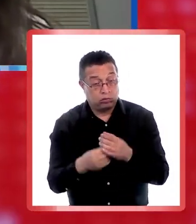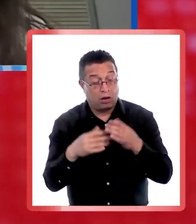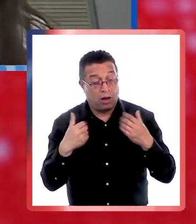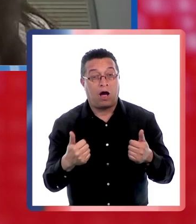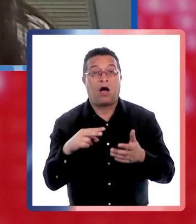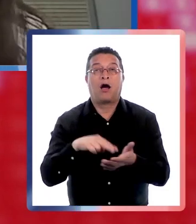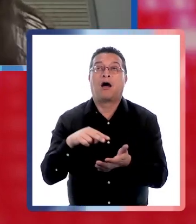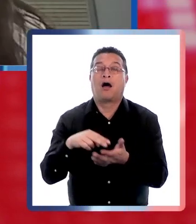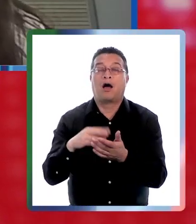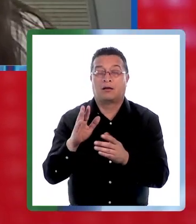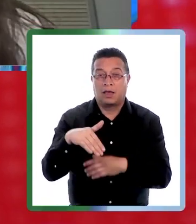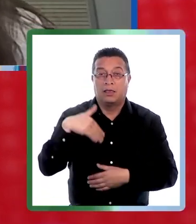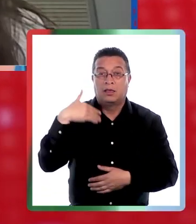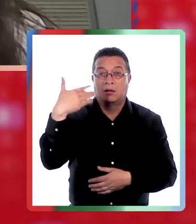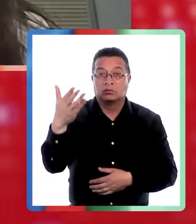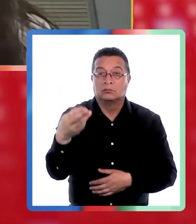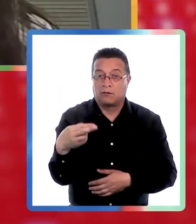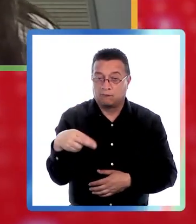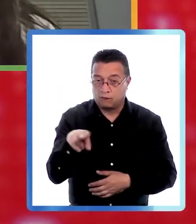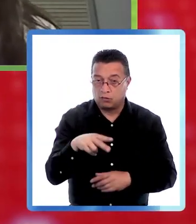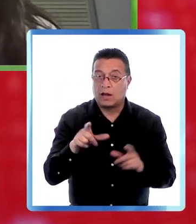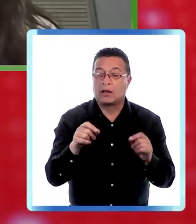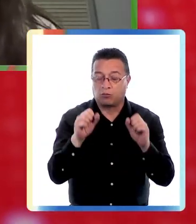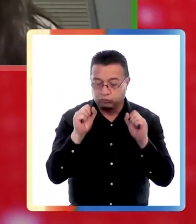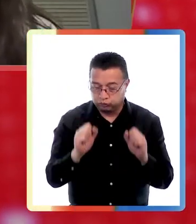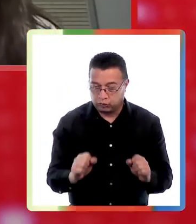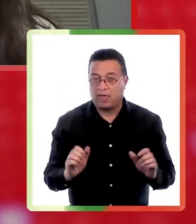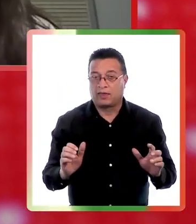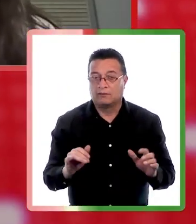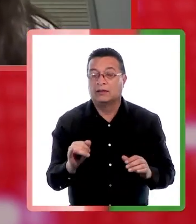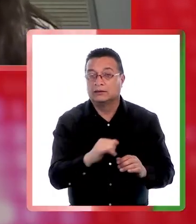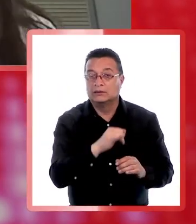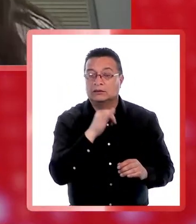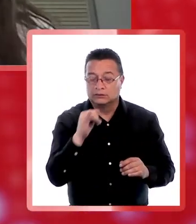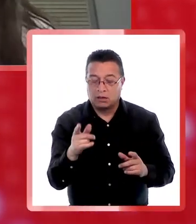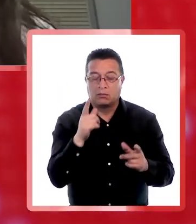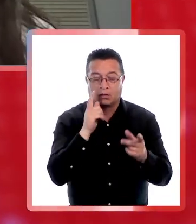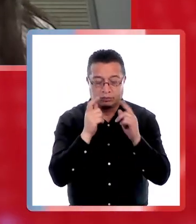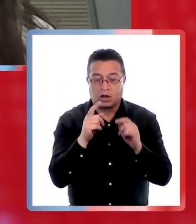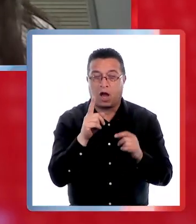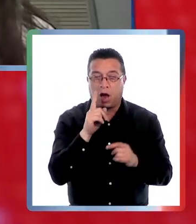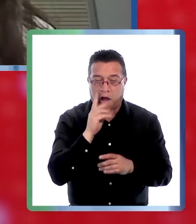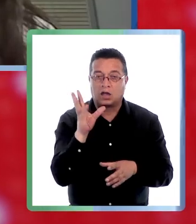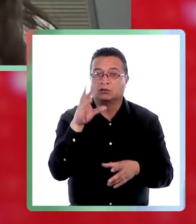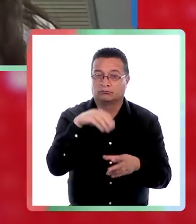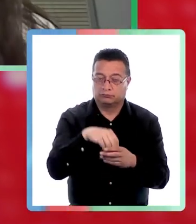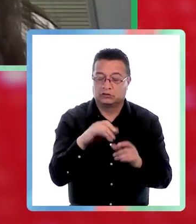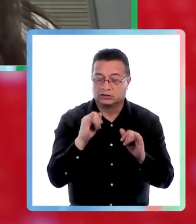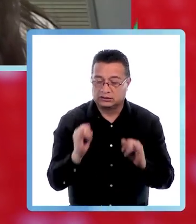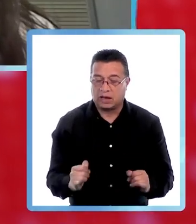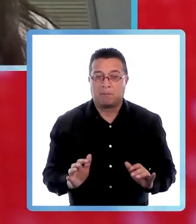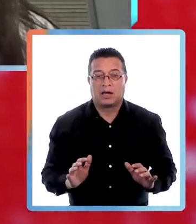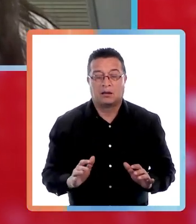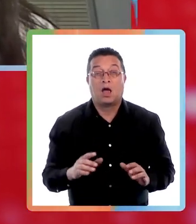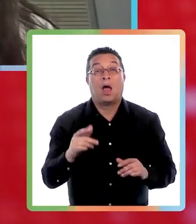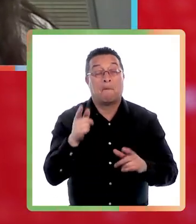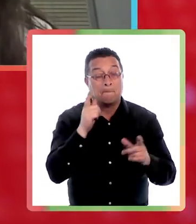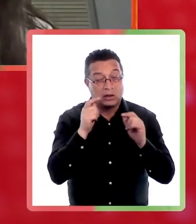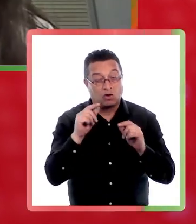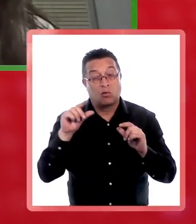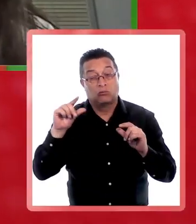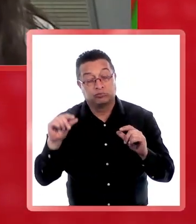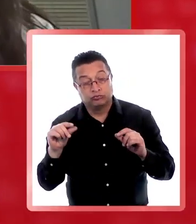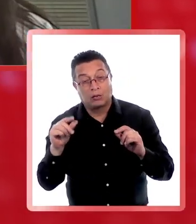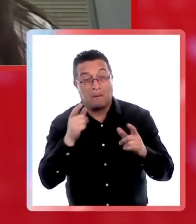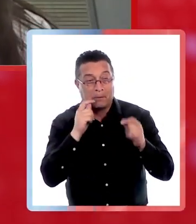como nosotros le decimos a la vuelta del cáncer, eh, siempre es un riesgo. Ahora, hay riesgos